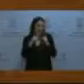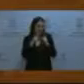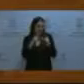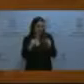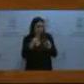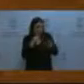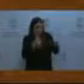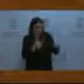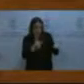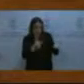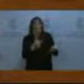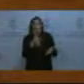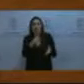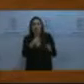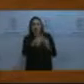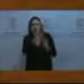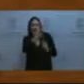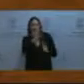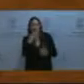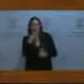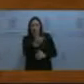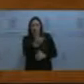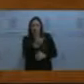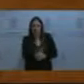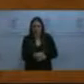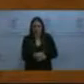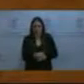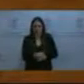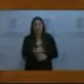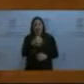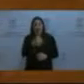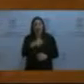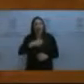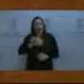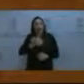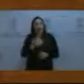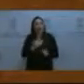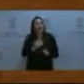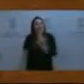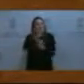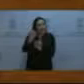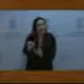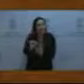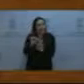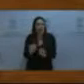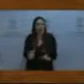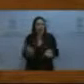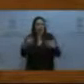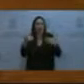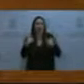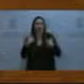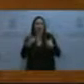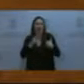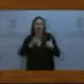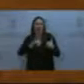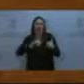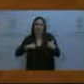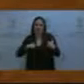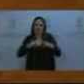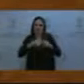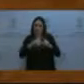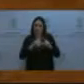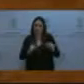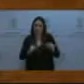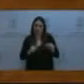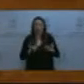usted y también al Grupo de Izquierda Unida, y en el que tenemos que defender competencias autonómicas del Principado de Asturias, no invadir las